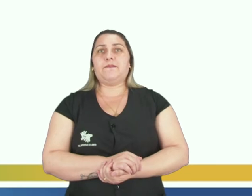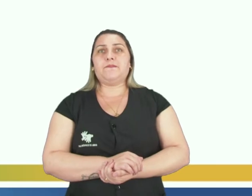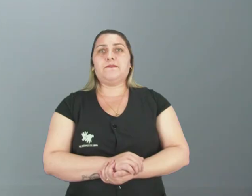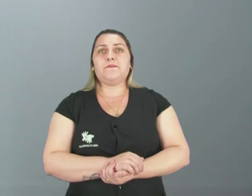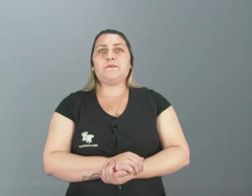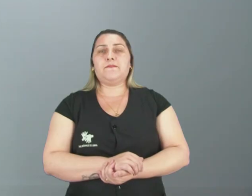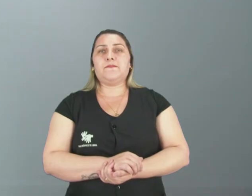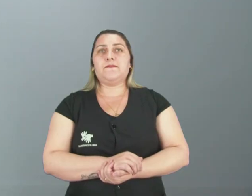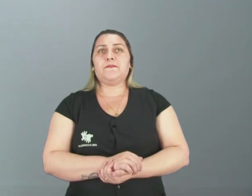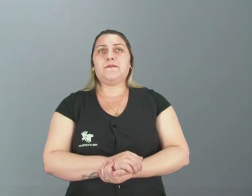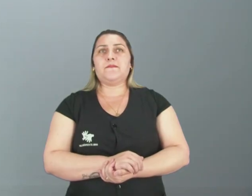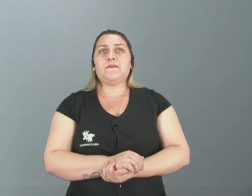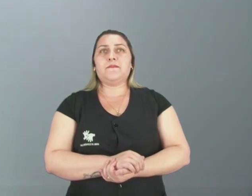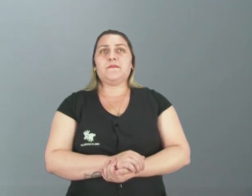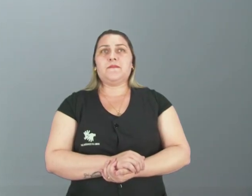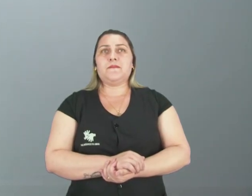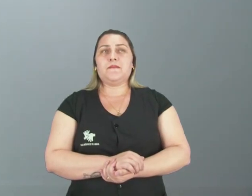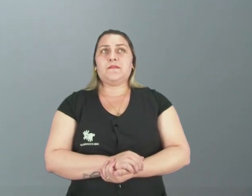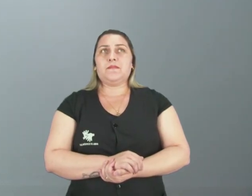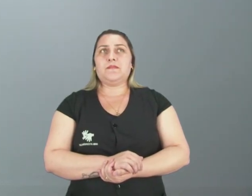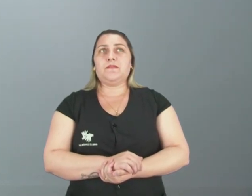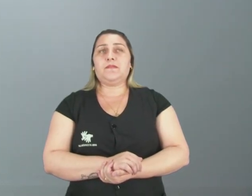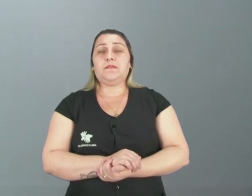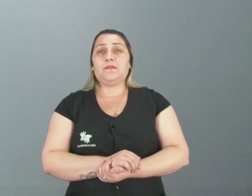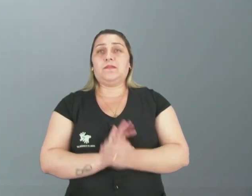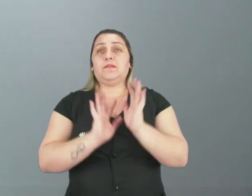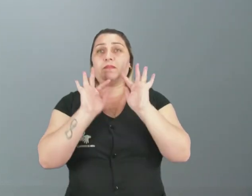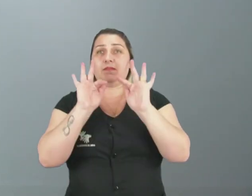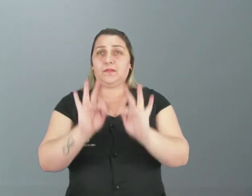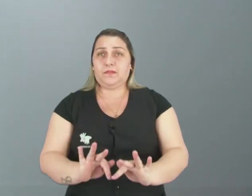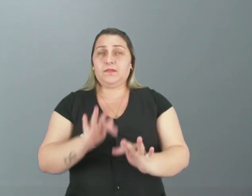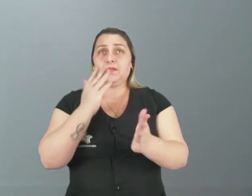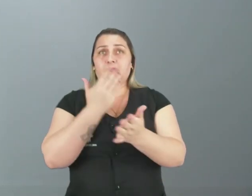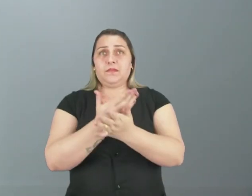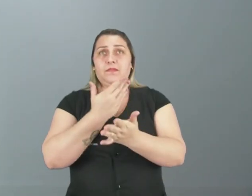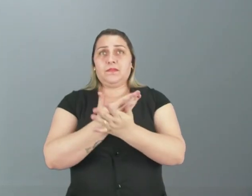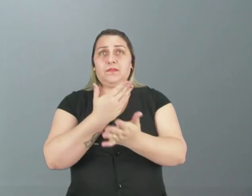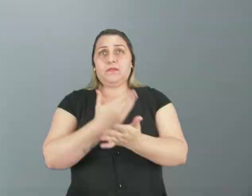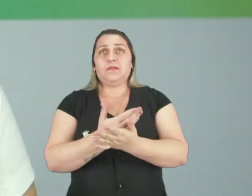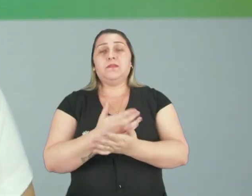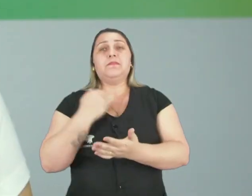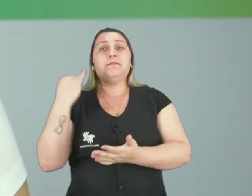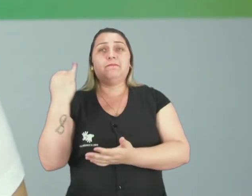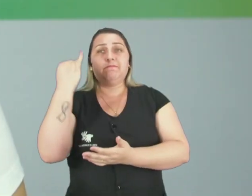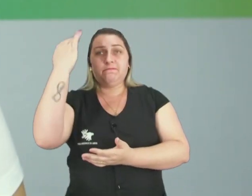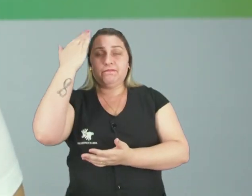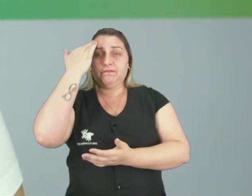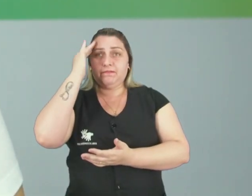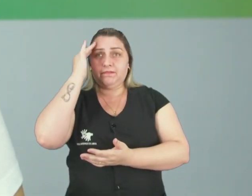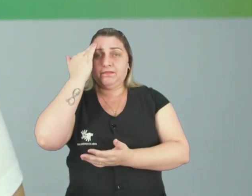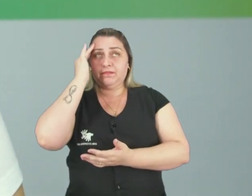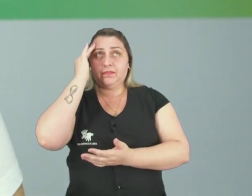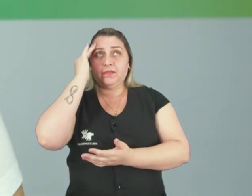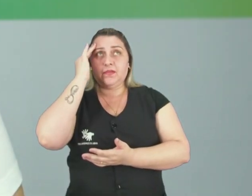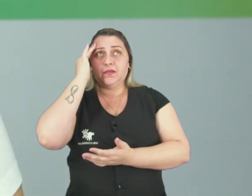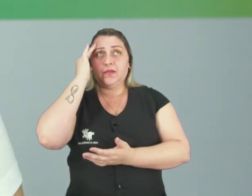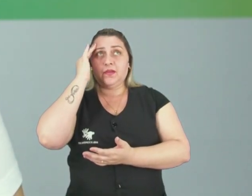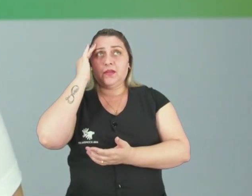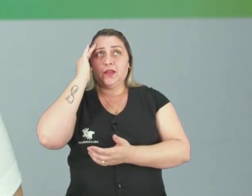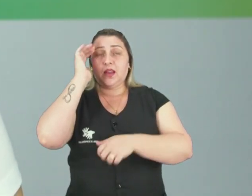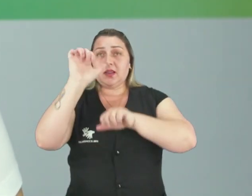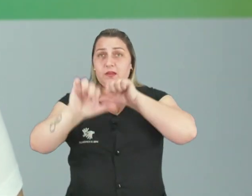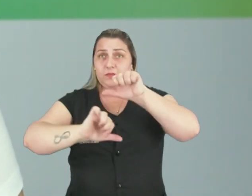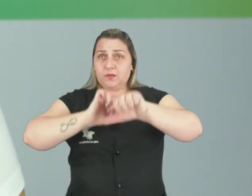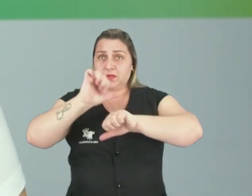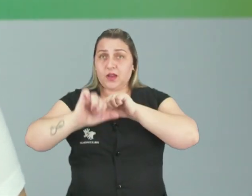interdental. Muy bien, entonces para finalizar nuestra clase, sí, es importante entender ahí que conocer las